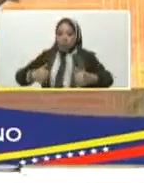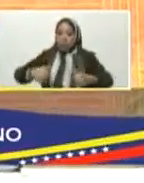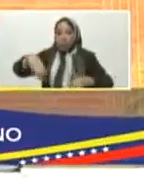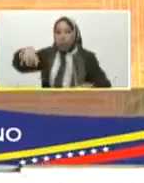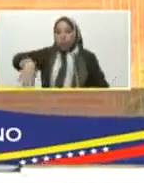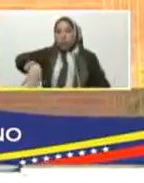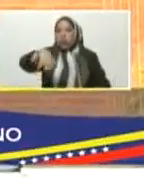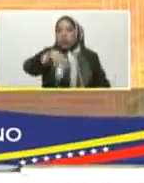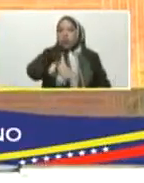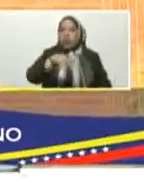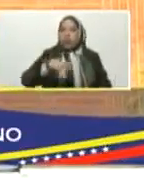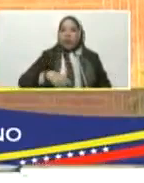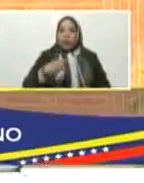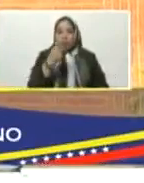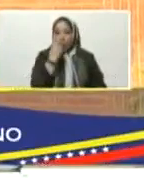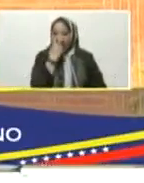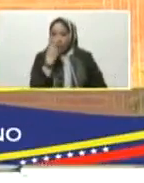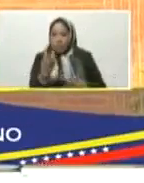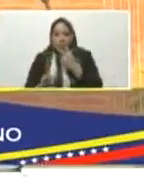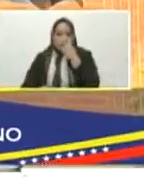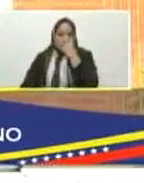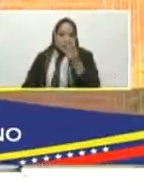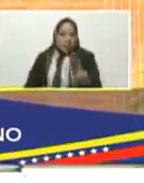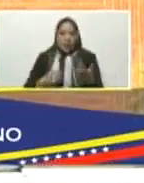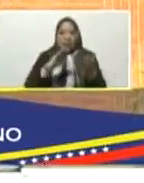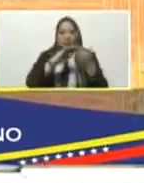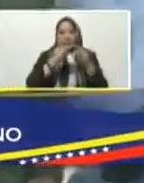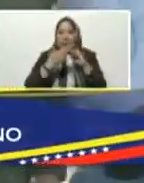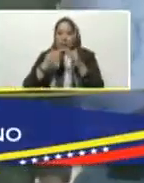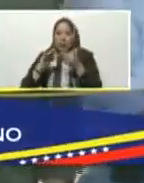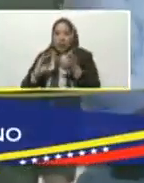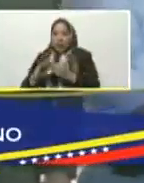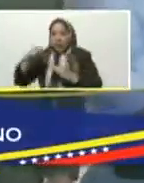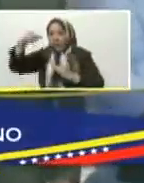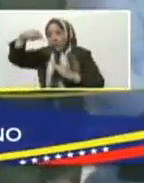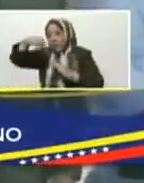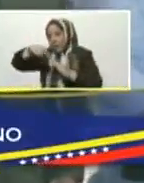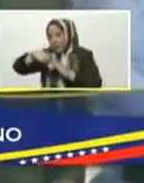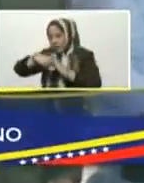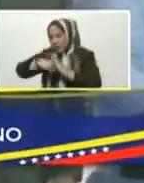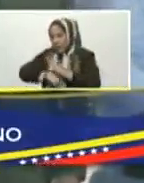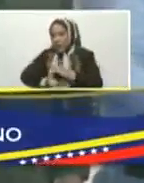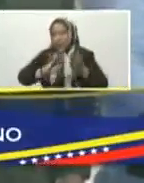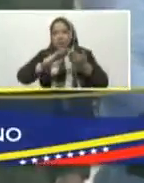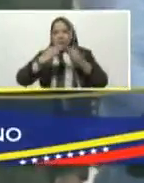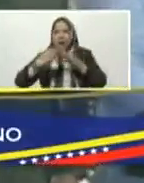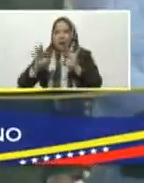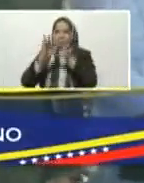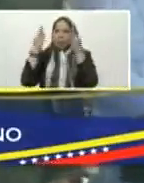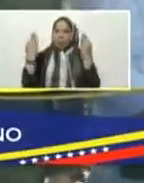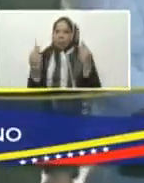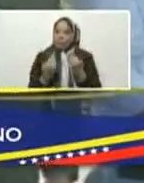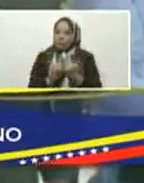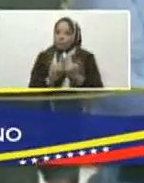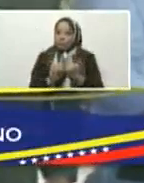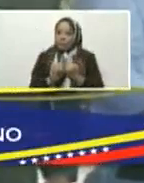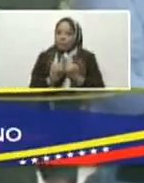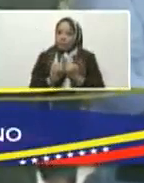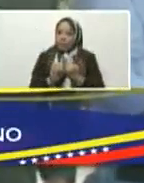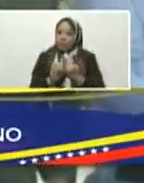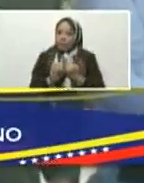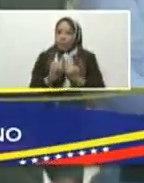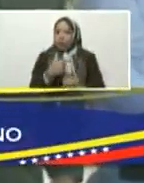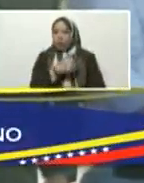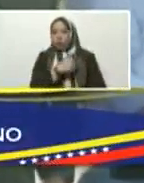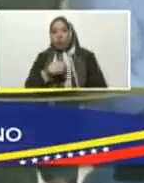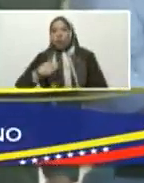los días, visita casa por casa, barrio adentro, en la profundidad de los hogares, en la profundidad de la comunidad. Yo